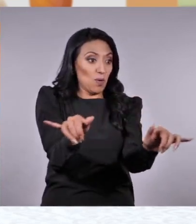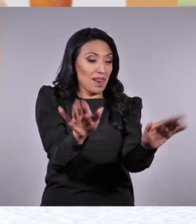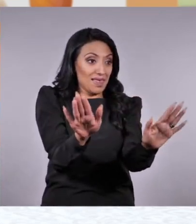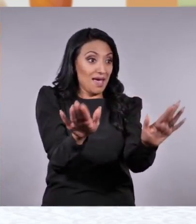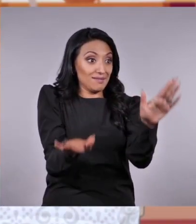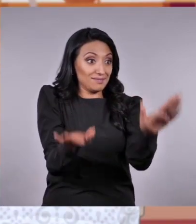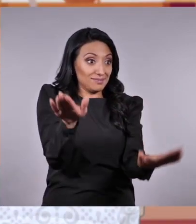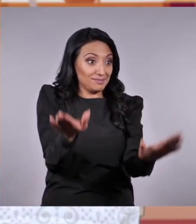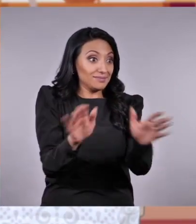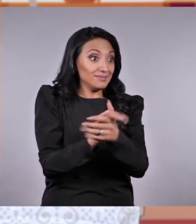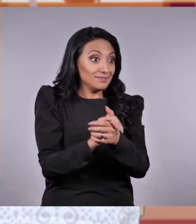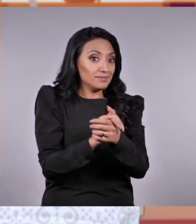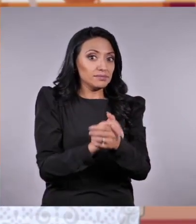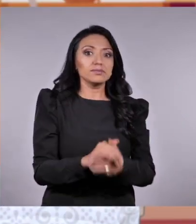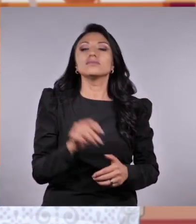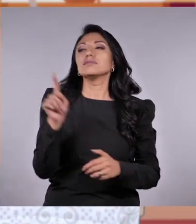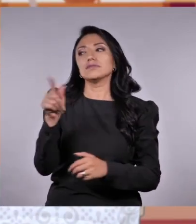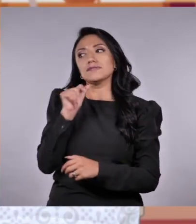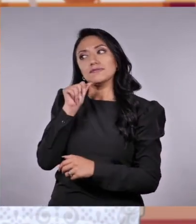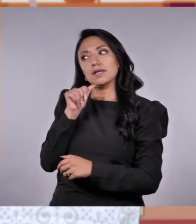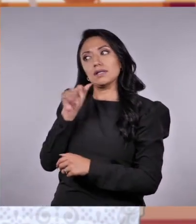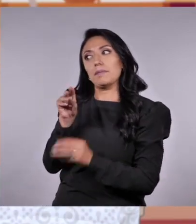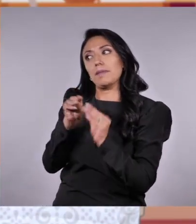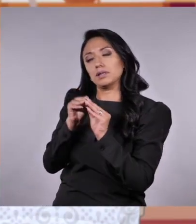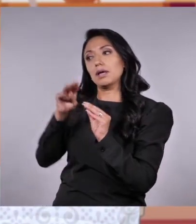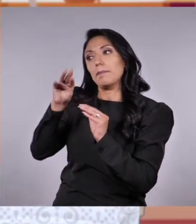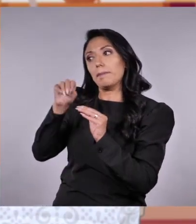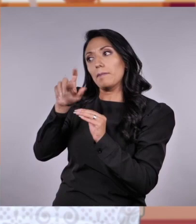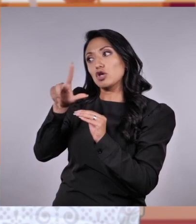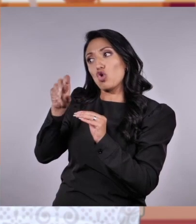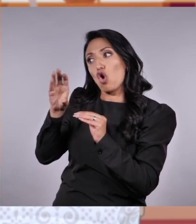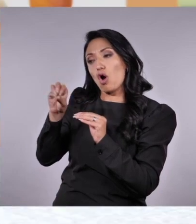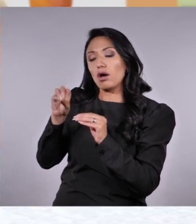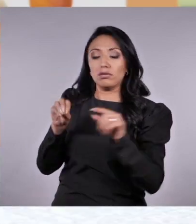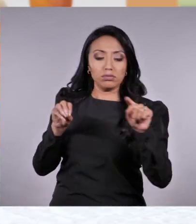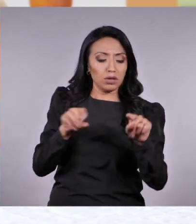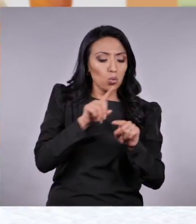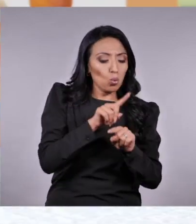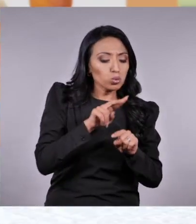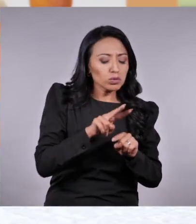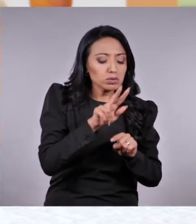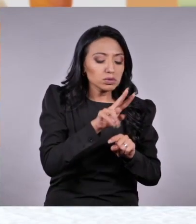más equilibrado. ¡Falta melloquitos! Es verdad, porque aquí tenemos